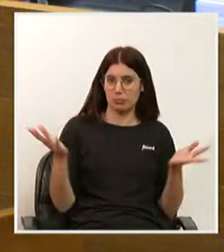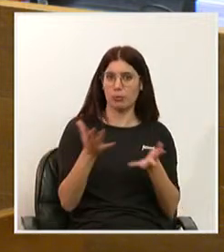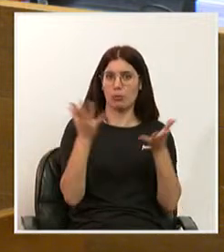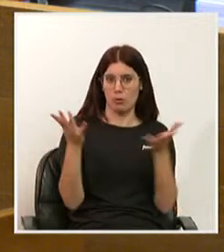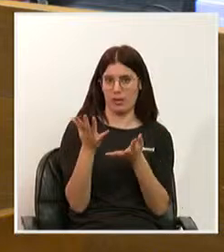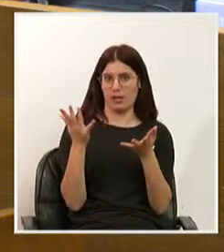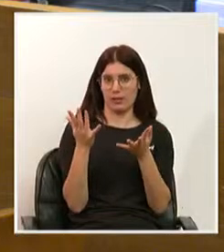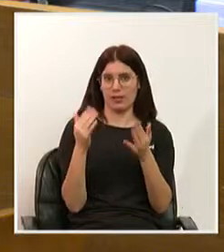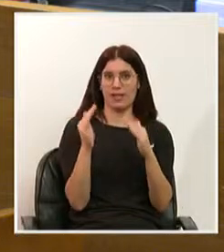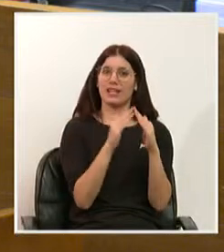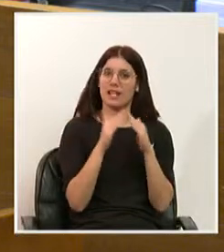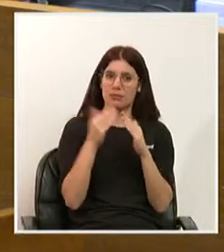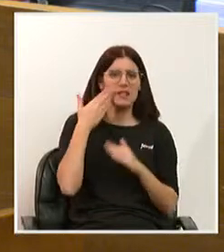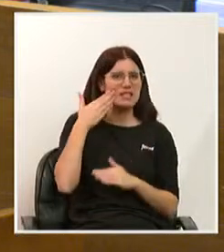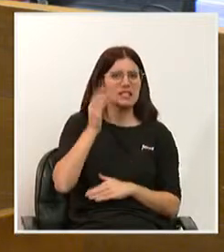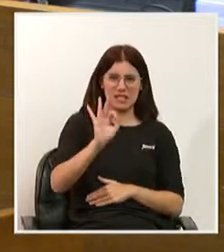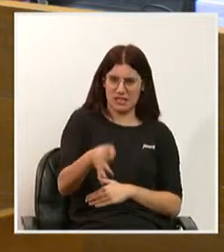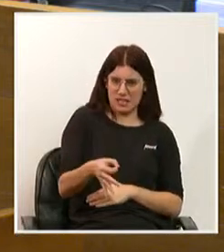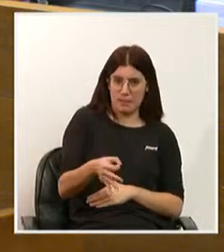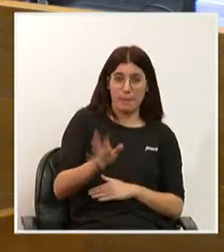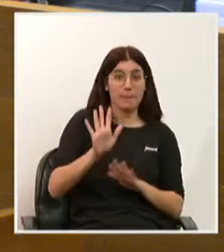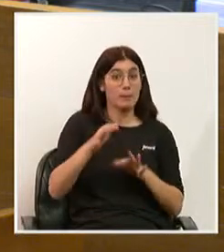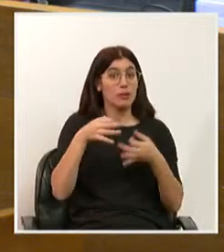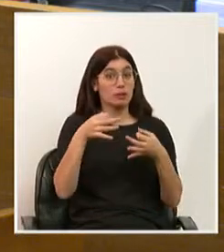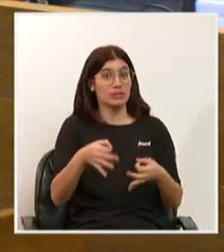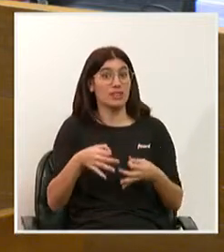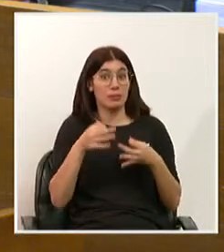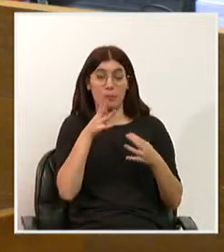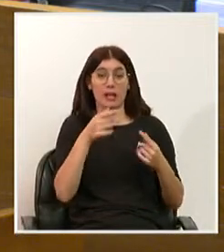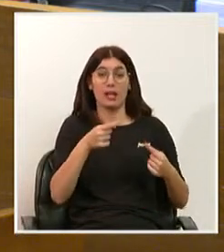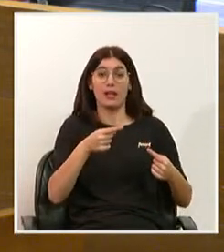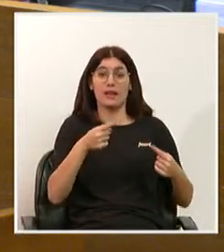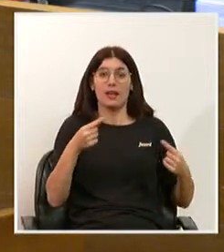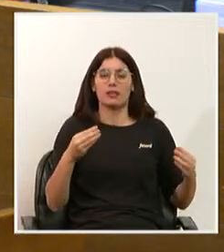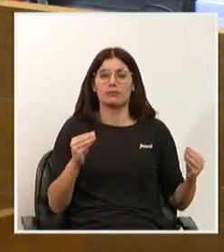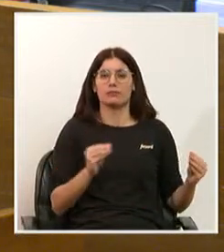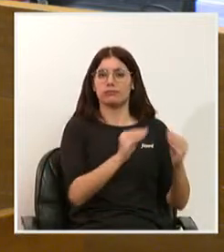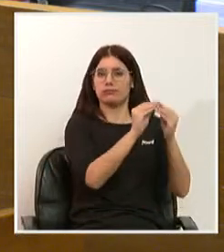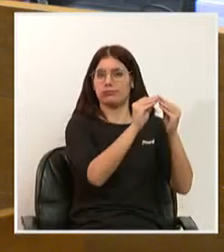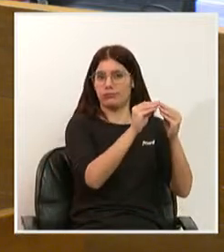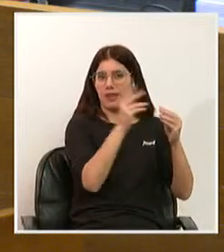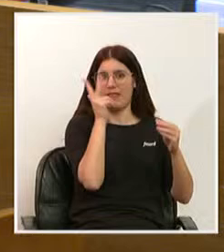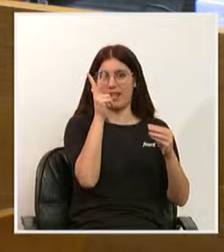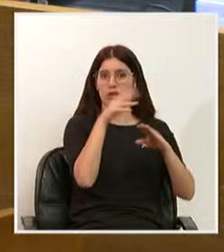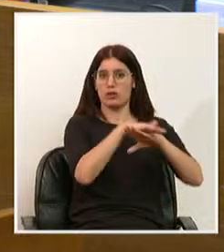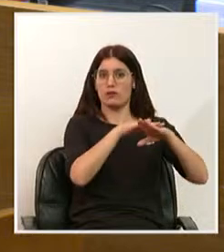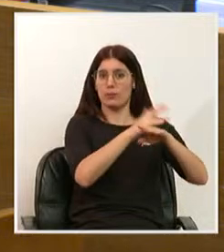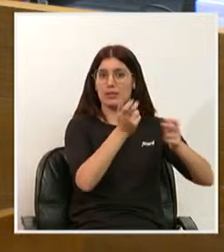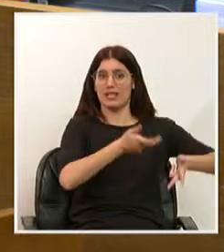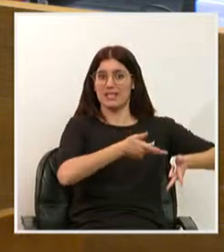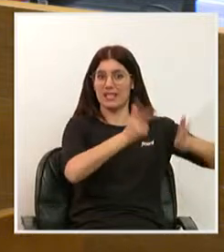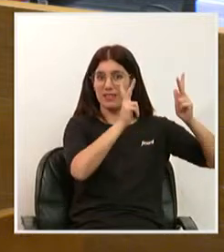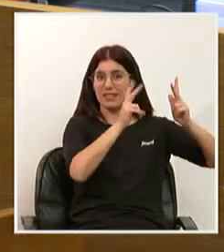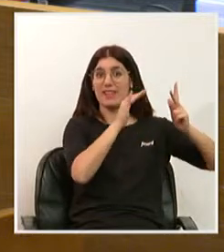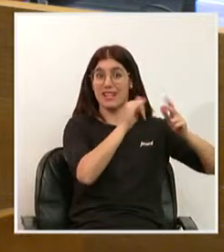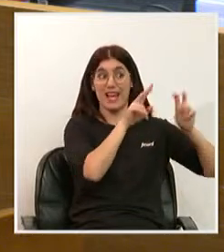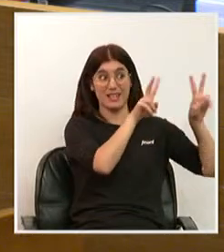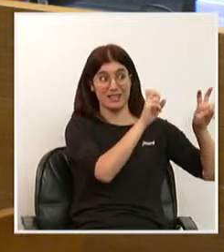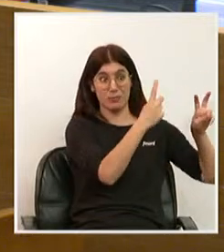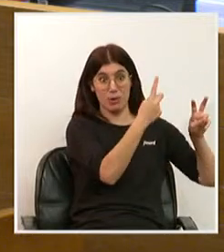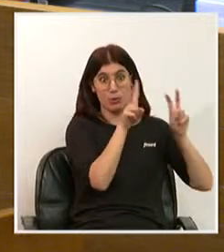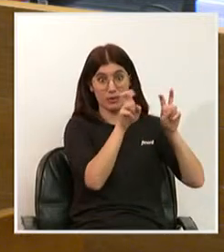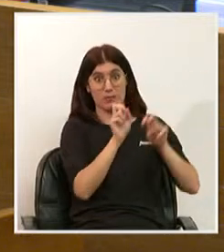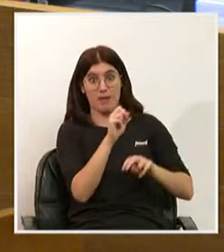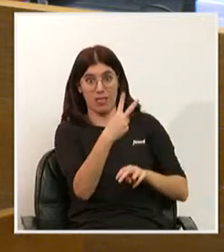viviendas sean dignas Sí pero siempre sin entrar en conflicto con los derechos fundamentales y de libertades que están recogidos